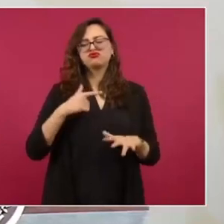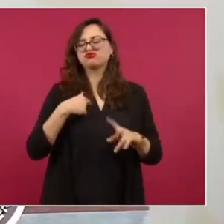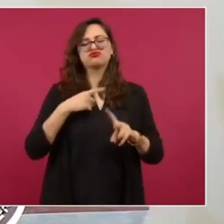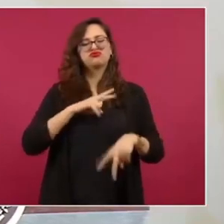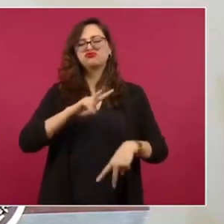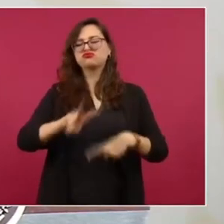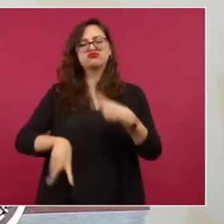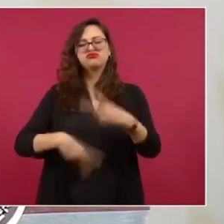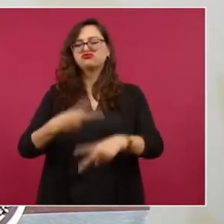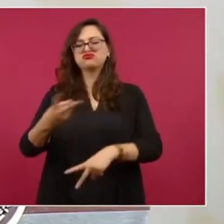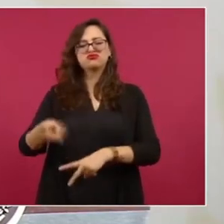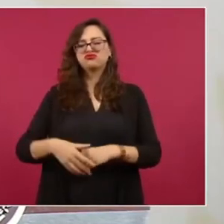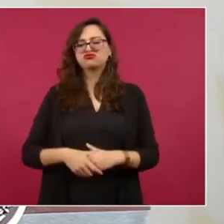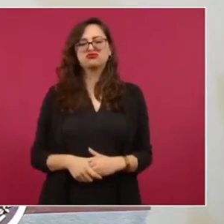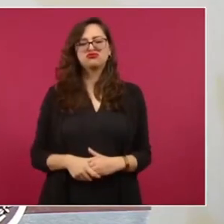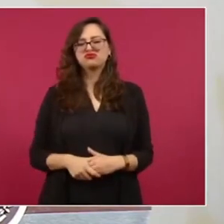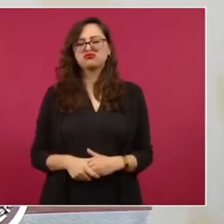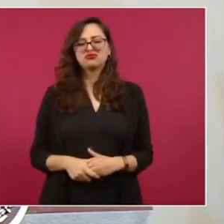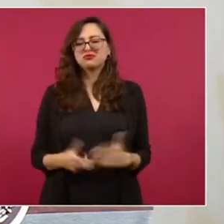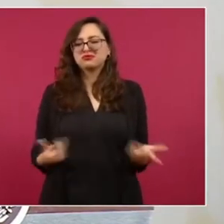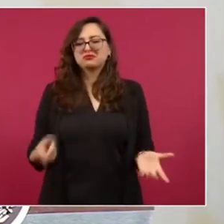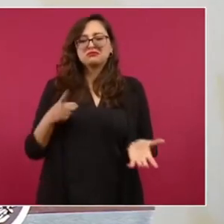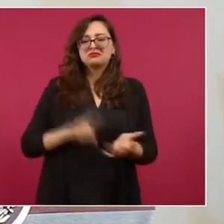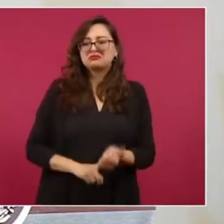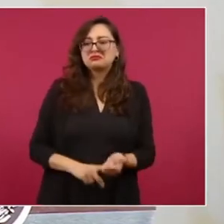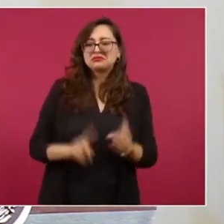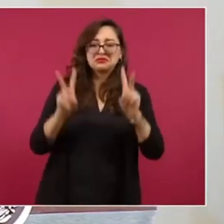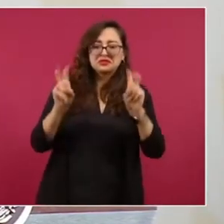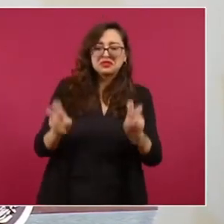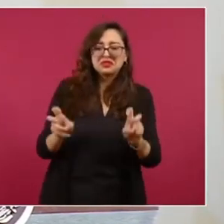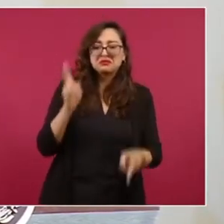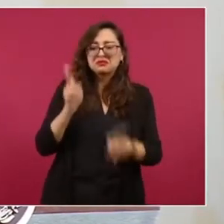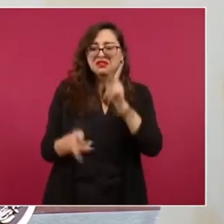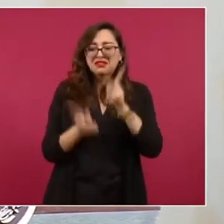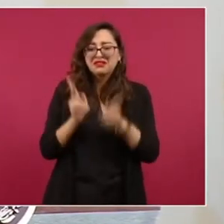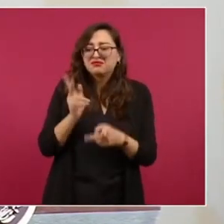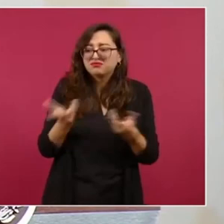porque no había nada importante